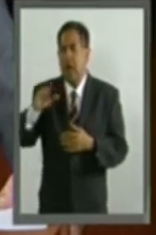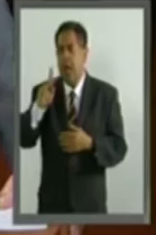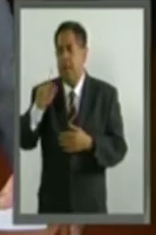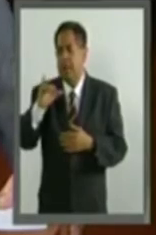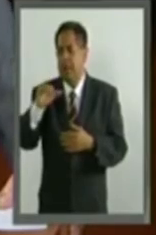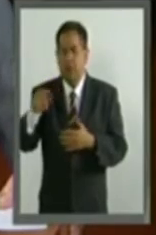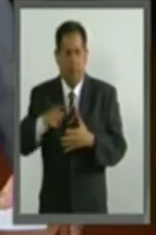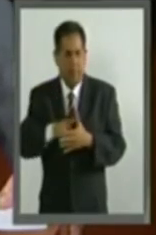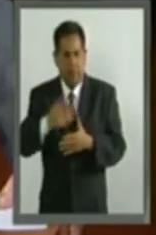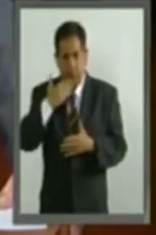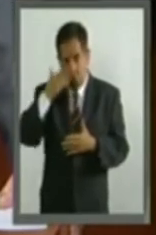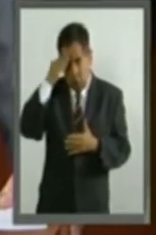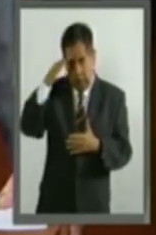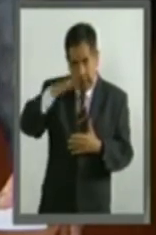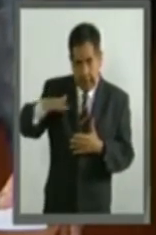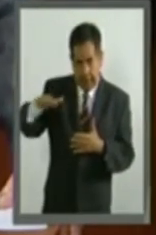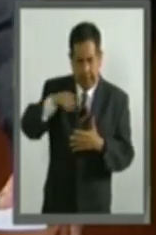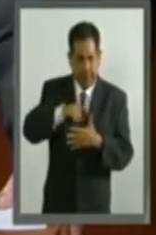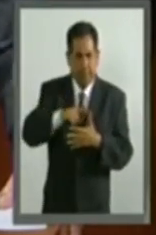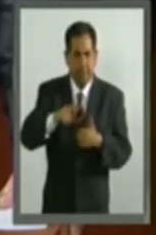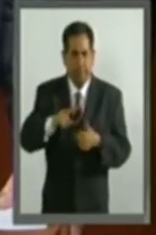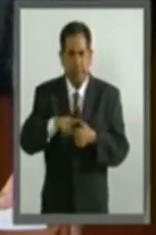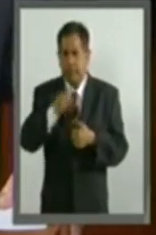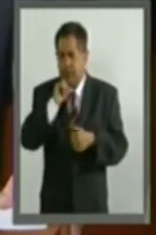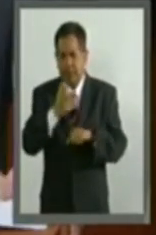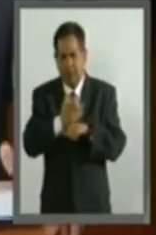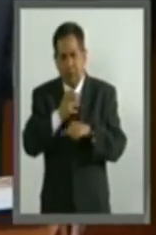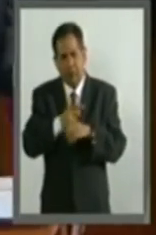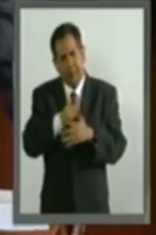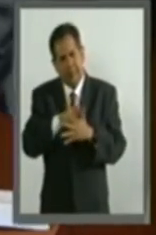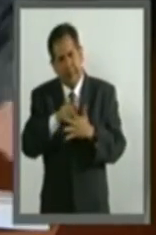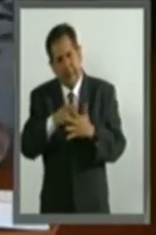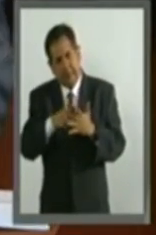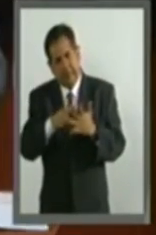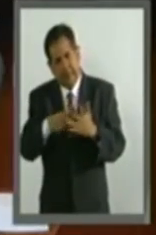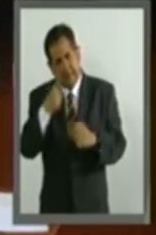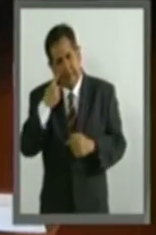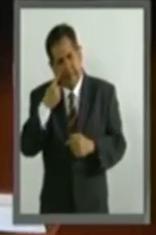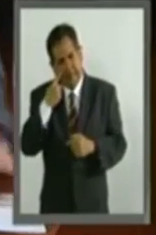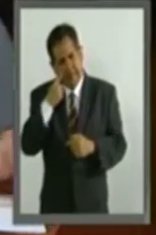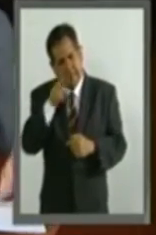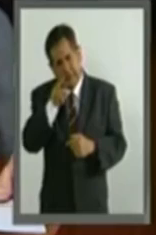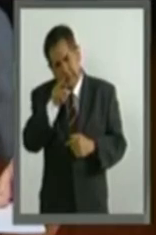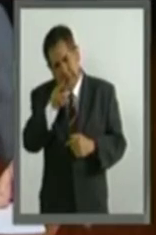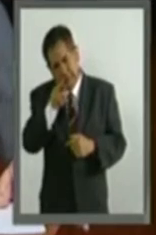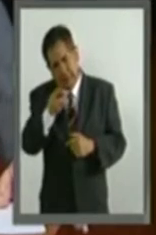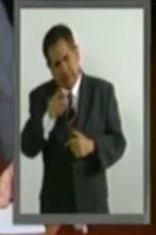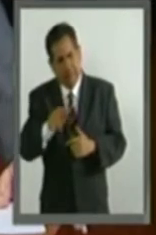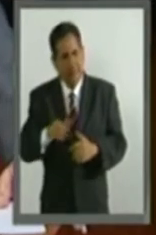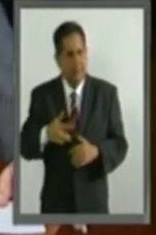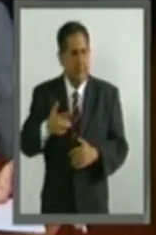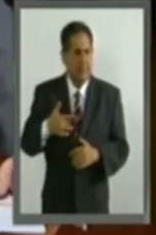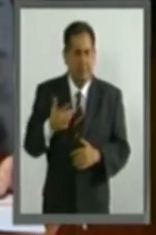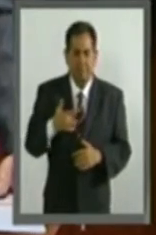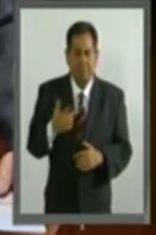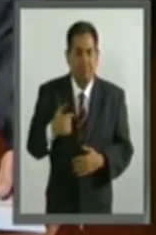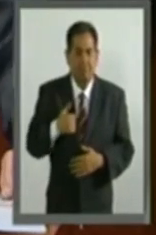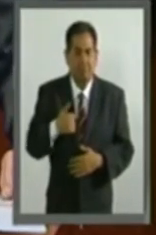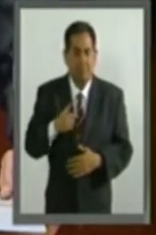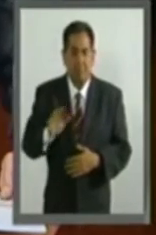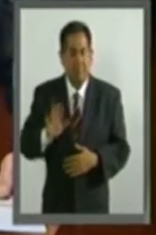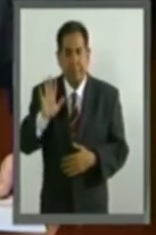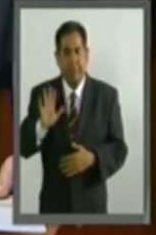de Medio Oriente y también de Estados Unidos. Me parece